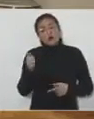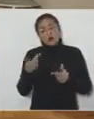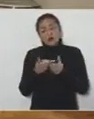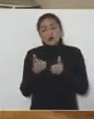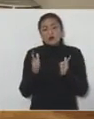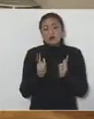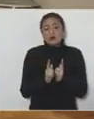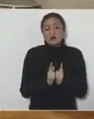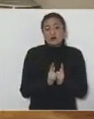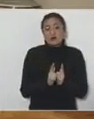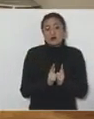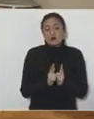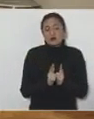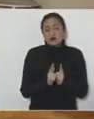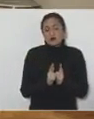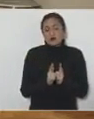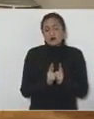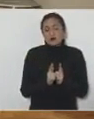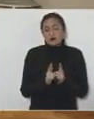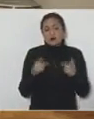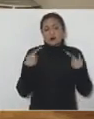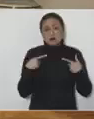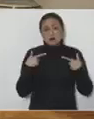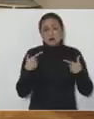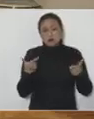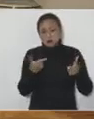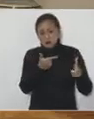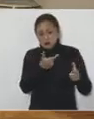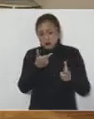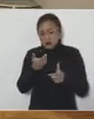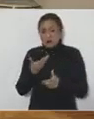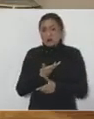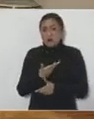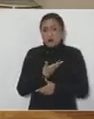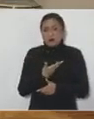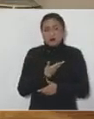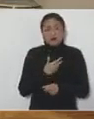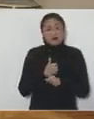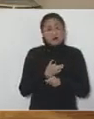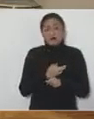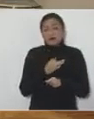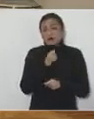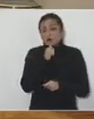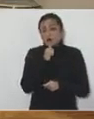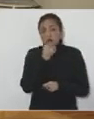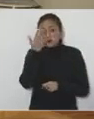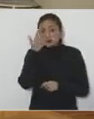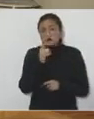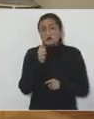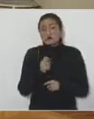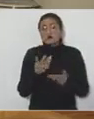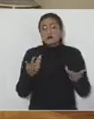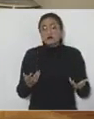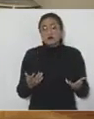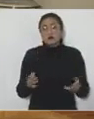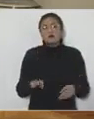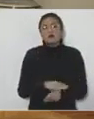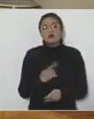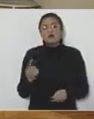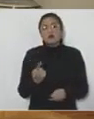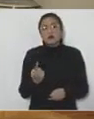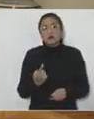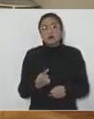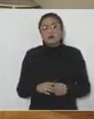de de armados todavía no conocemos las motivaciones